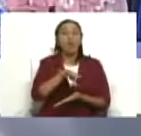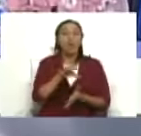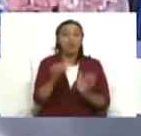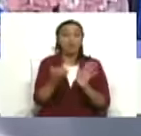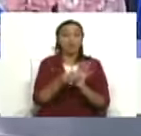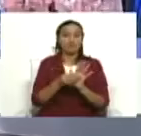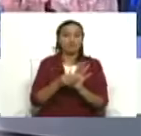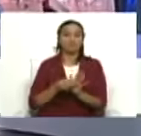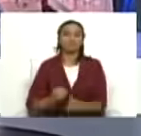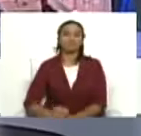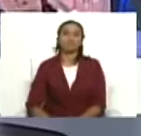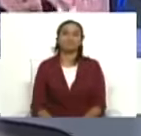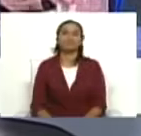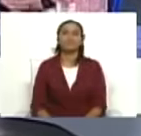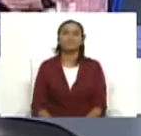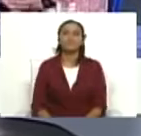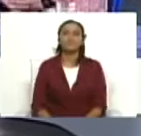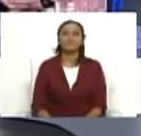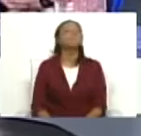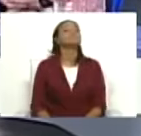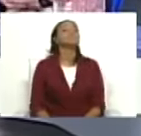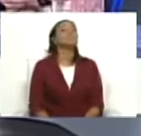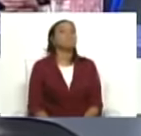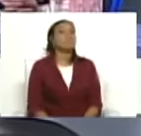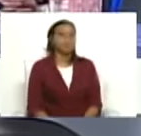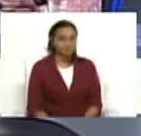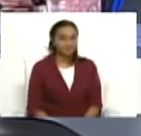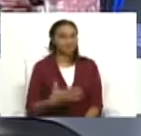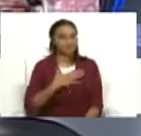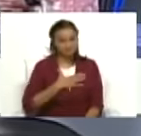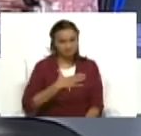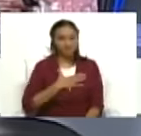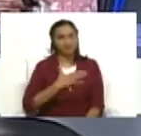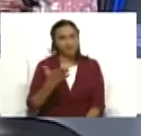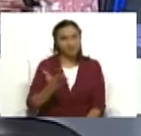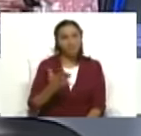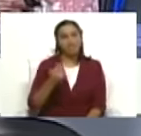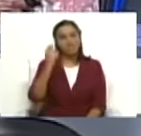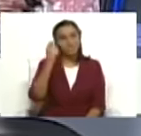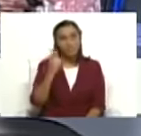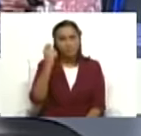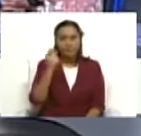señores diputados, diputadas de la Asamblea Nacional,